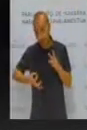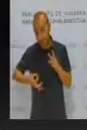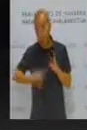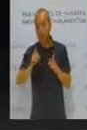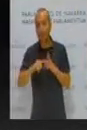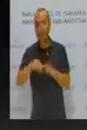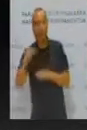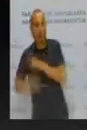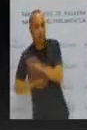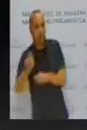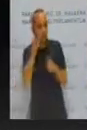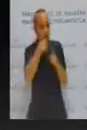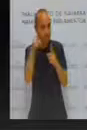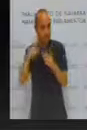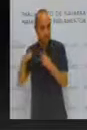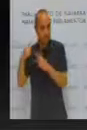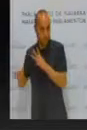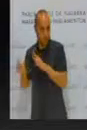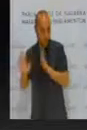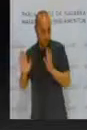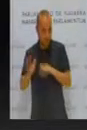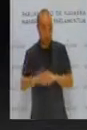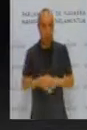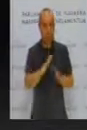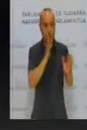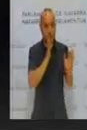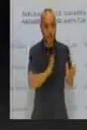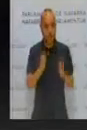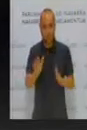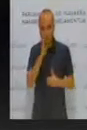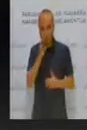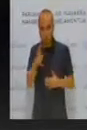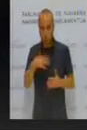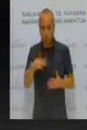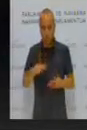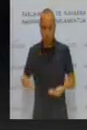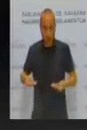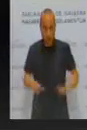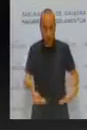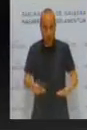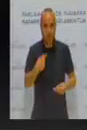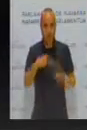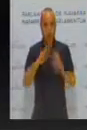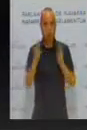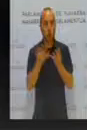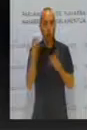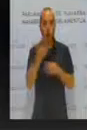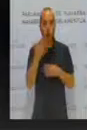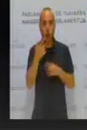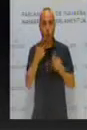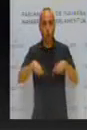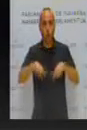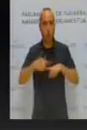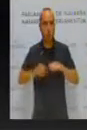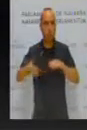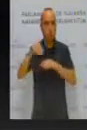Miren, si vamos por partes, y por eso he sacado hoy papeles, vayamos, por ejemplo, a los datos del Consejo Escolar, la Junta Superior de Educación, del